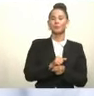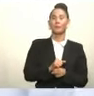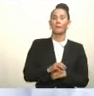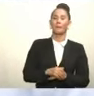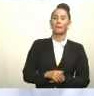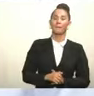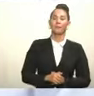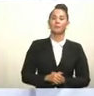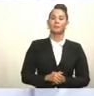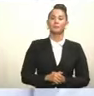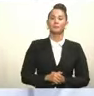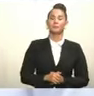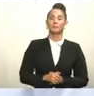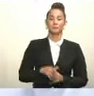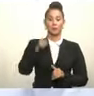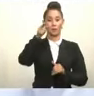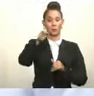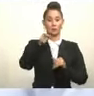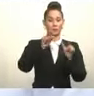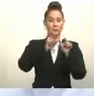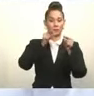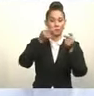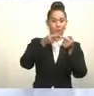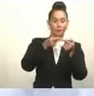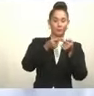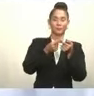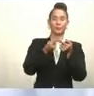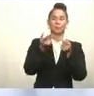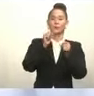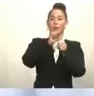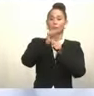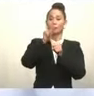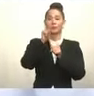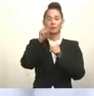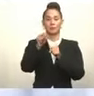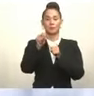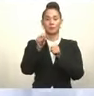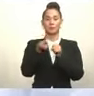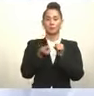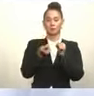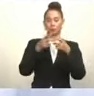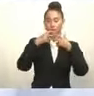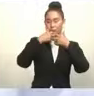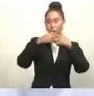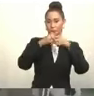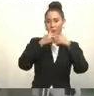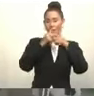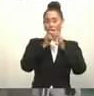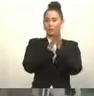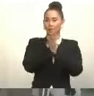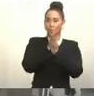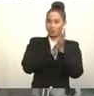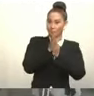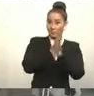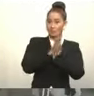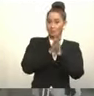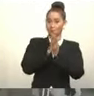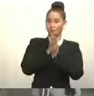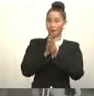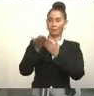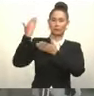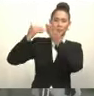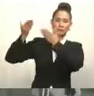tiempo encima. Junto a ellos, hemos reactivado la industria de la televisión que se mantuvo inactiva desde que inició